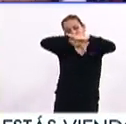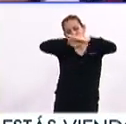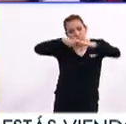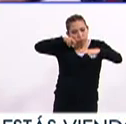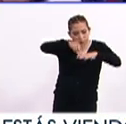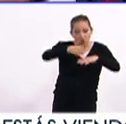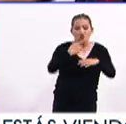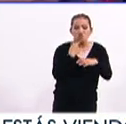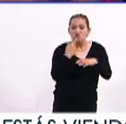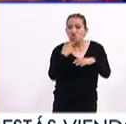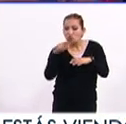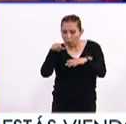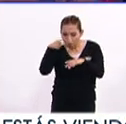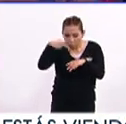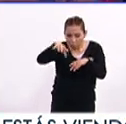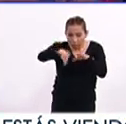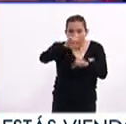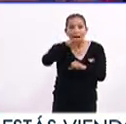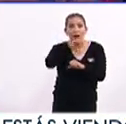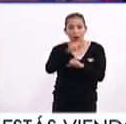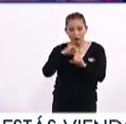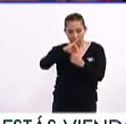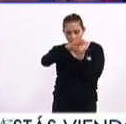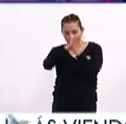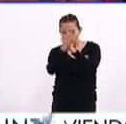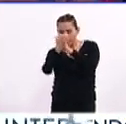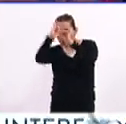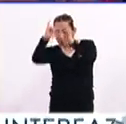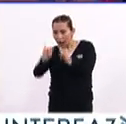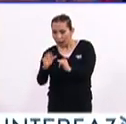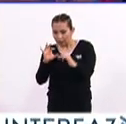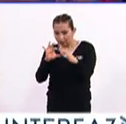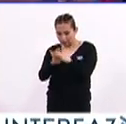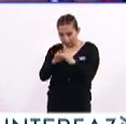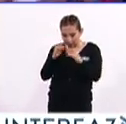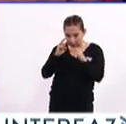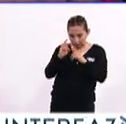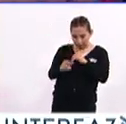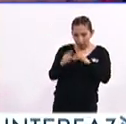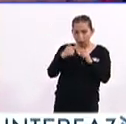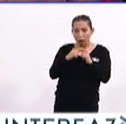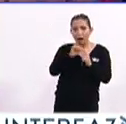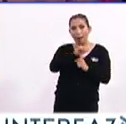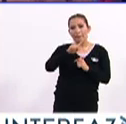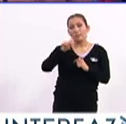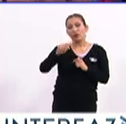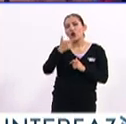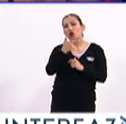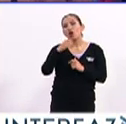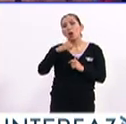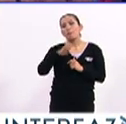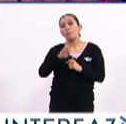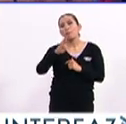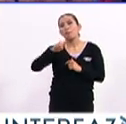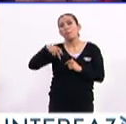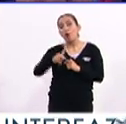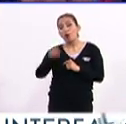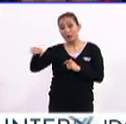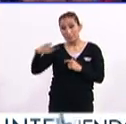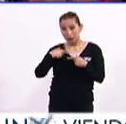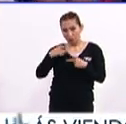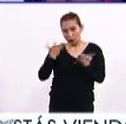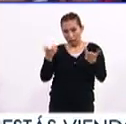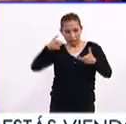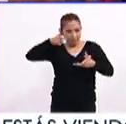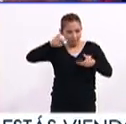sensor infrarrojo y de temperatura que transmite imágenes en tiempo real a un receptor a través de la aplicación GoBook, a efecto de que el experto que